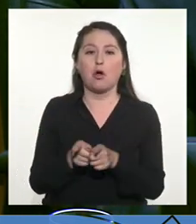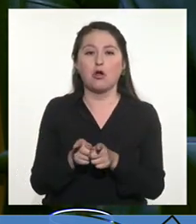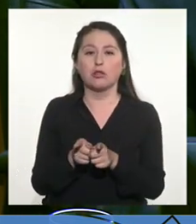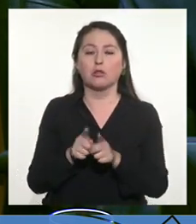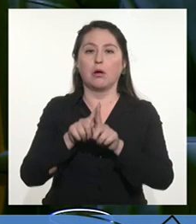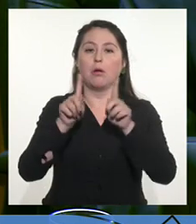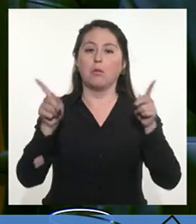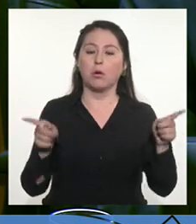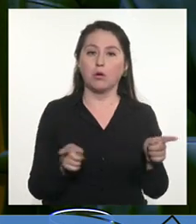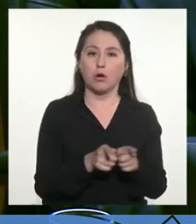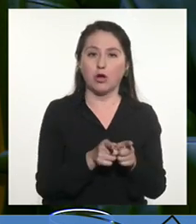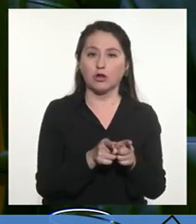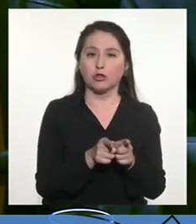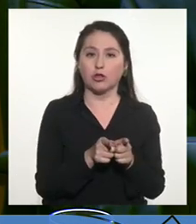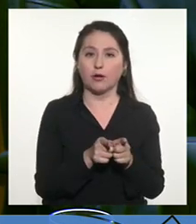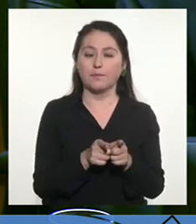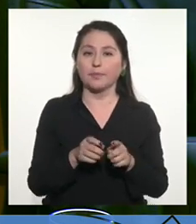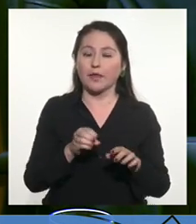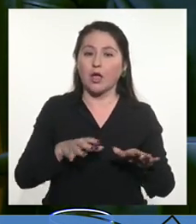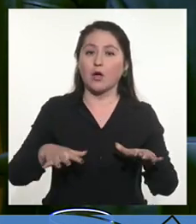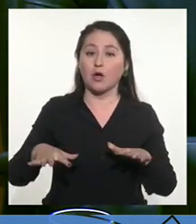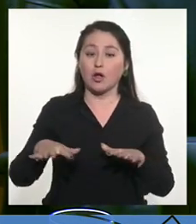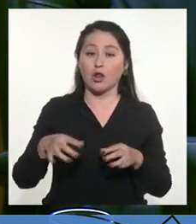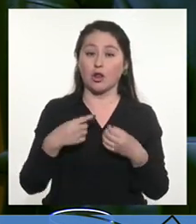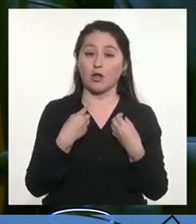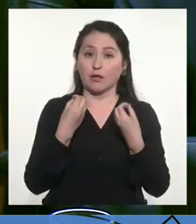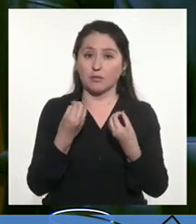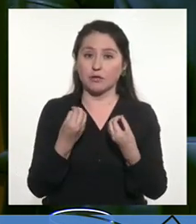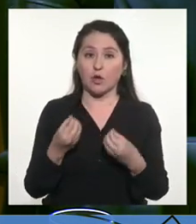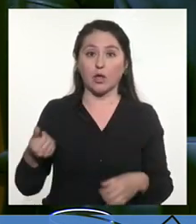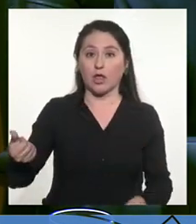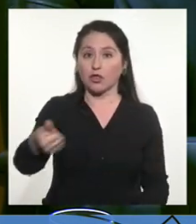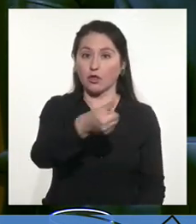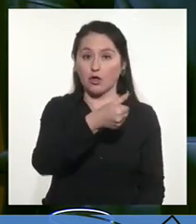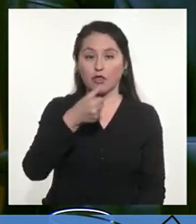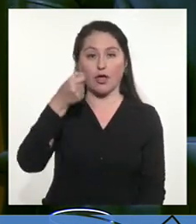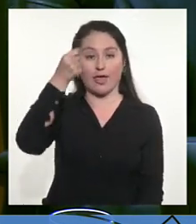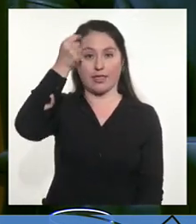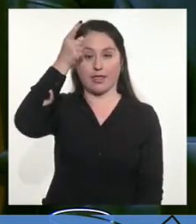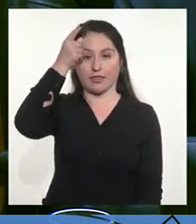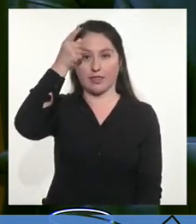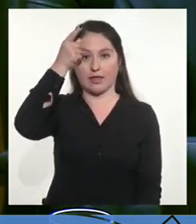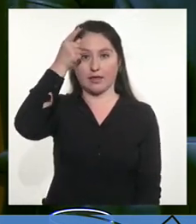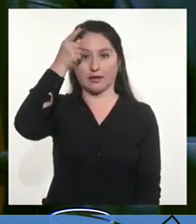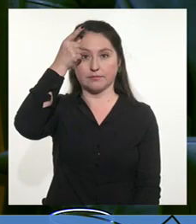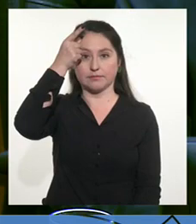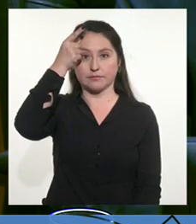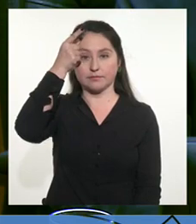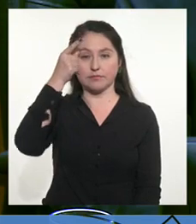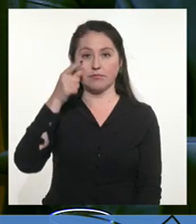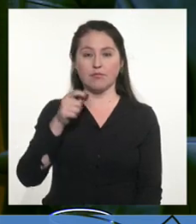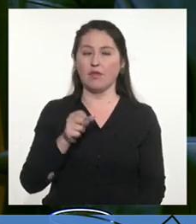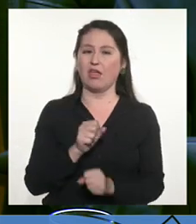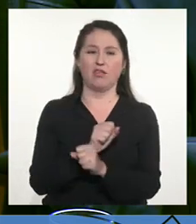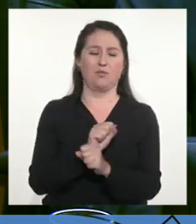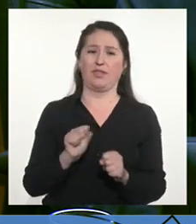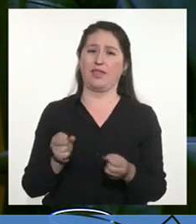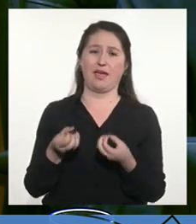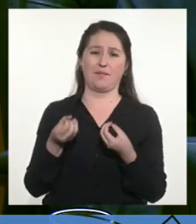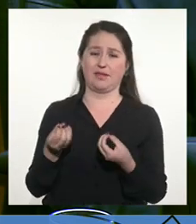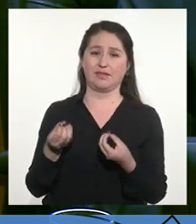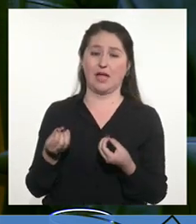efectos o bien aplicaciones que todo el mundo entendía que estaban eran inviables fueron